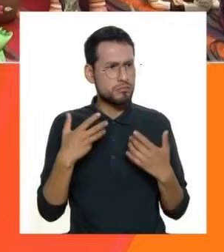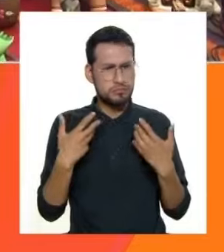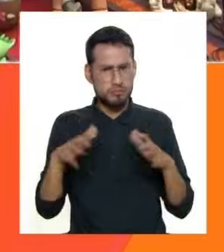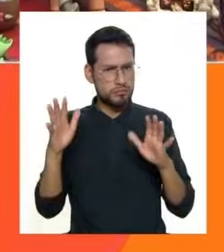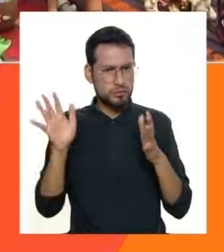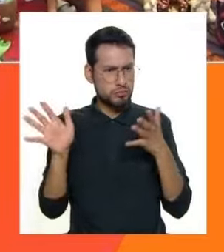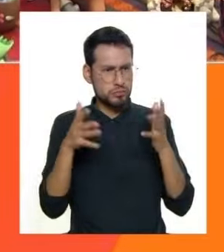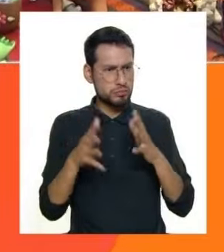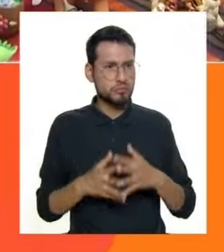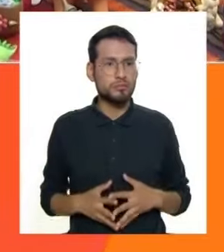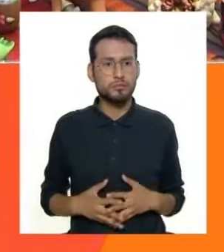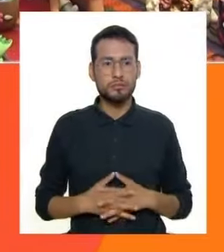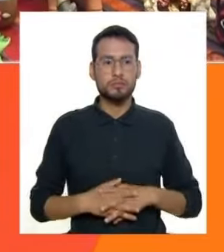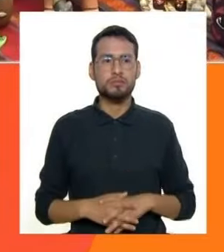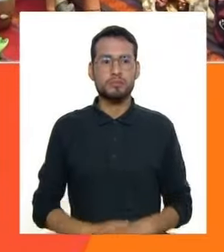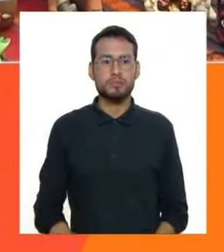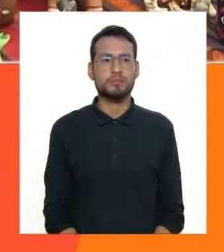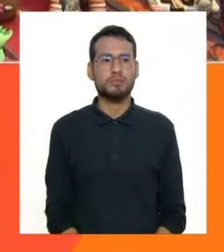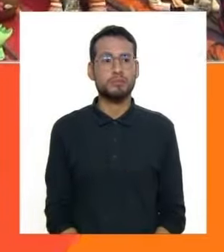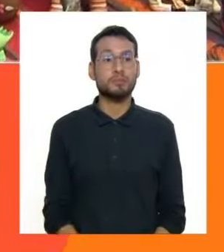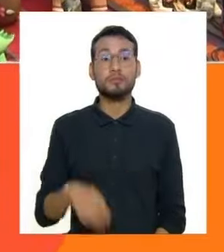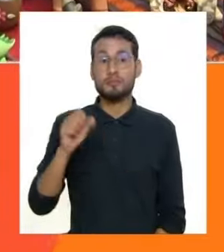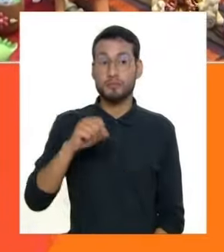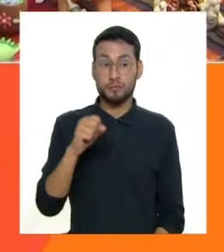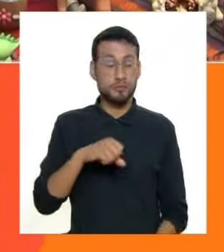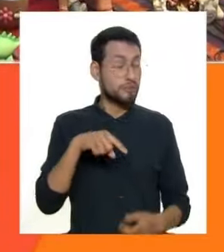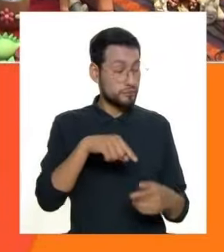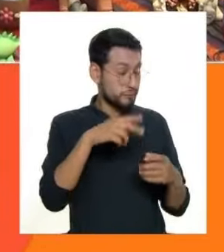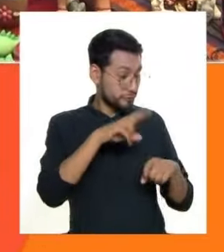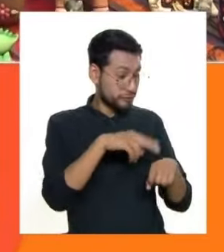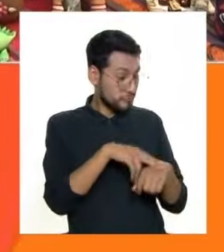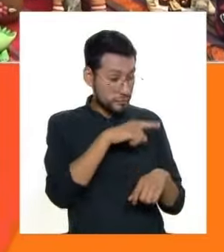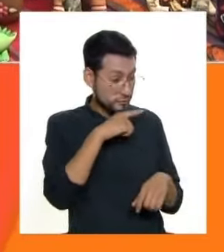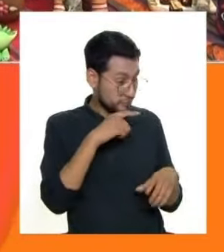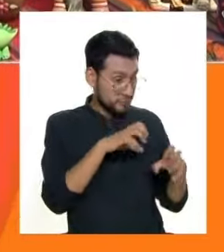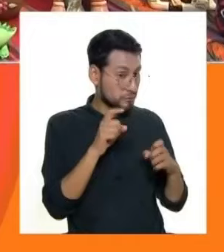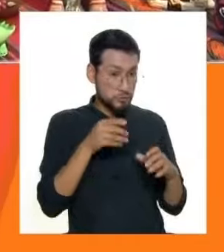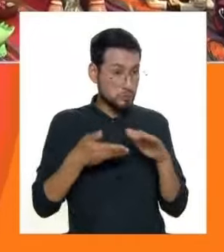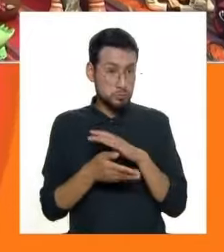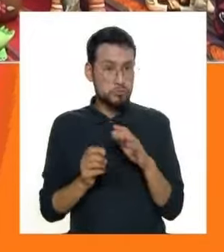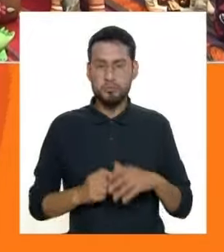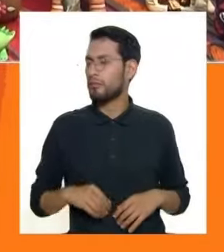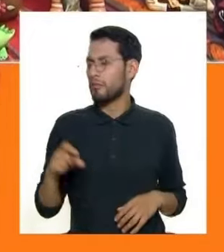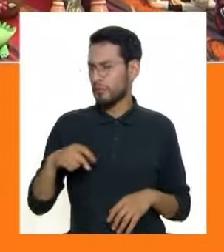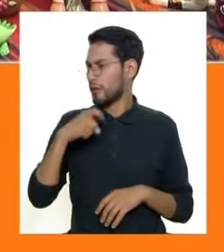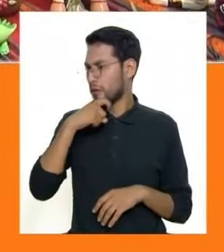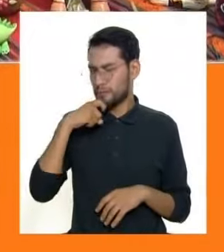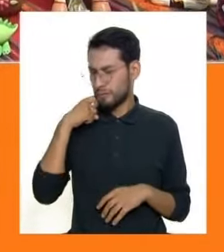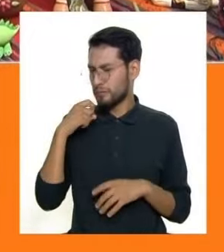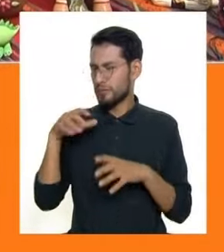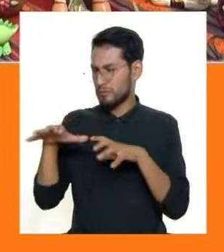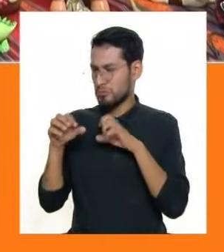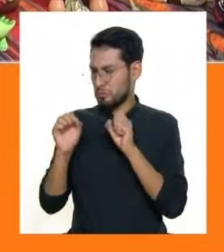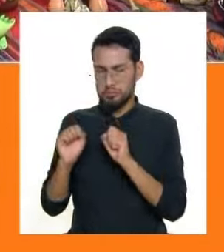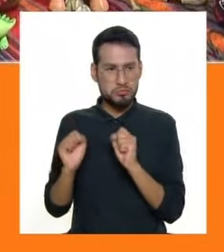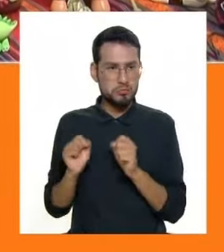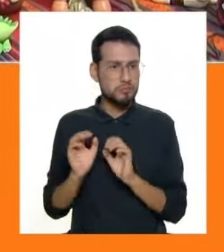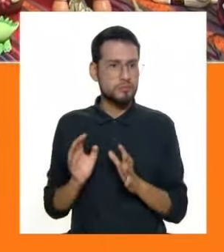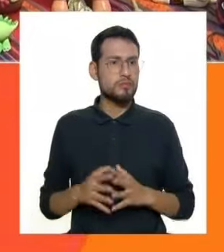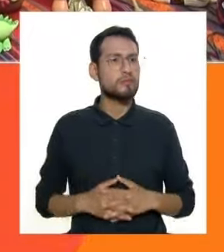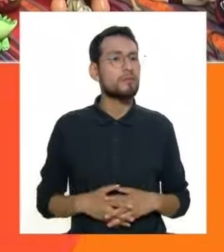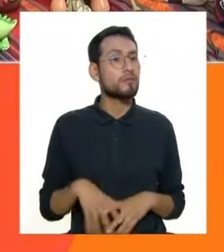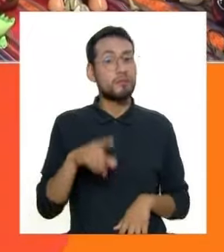temperatura ambiente? Sí, se seca a temperatura ambiente, va a necesitar meter al horno. Sí, se seca oye, al qué frío. Genial. Mira, qué genial,